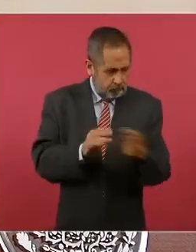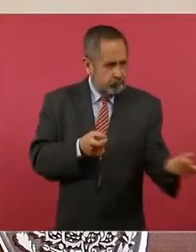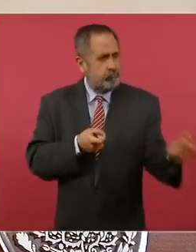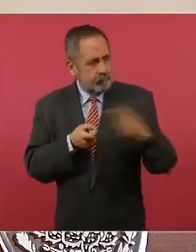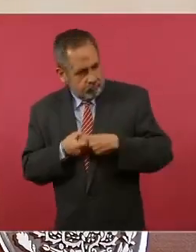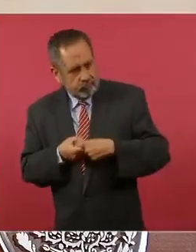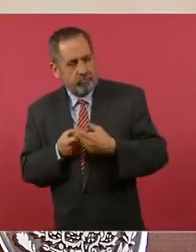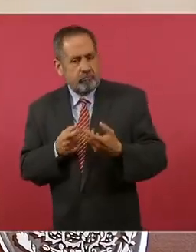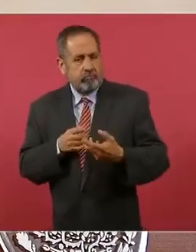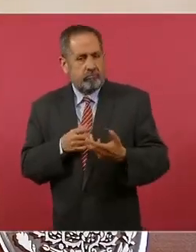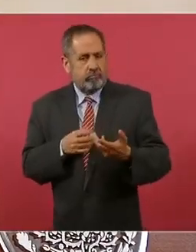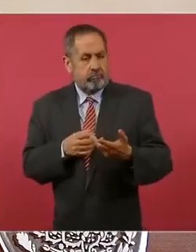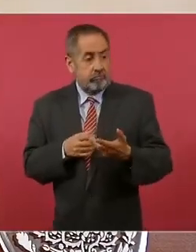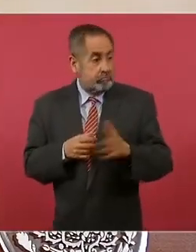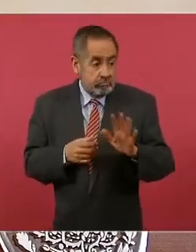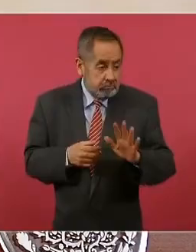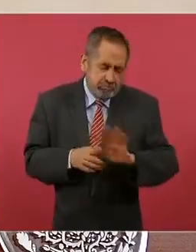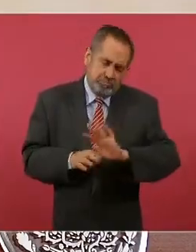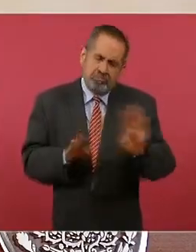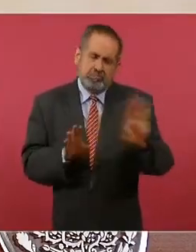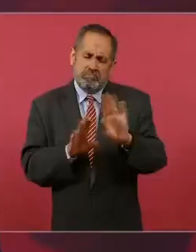todo, si no